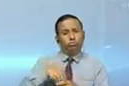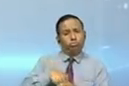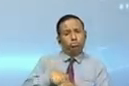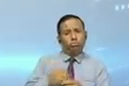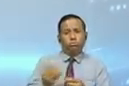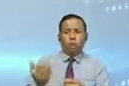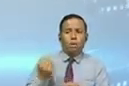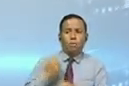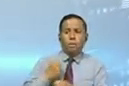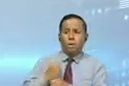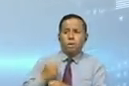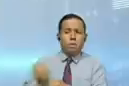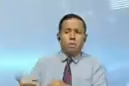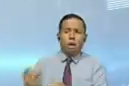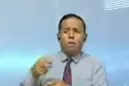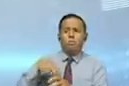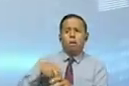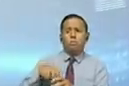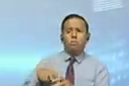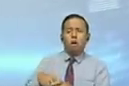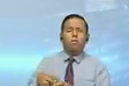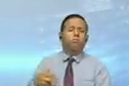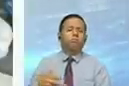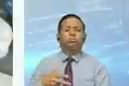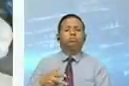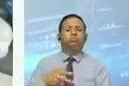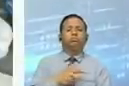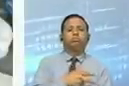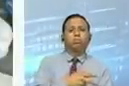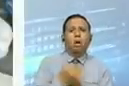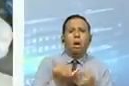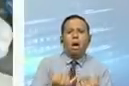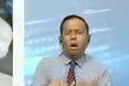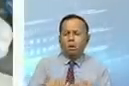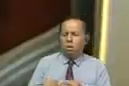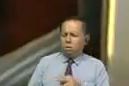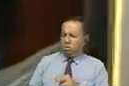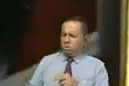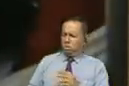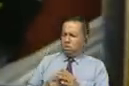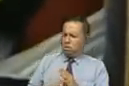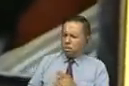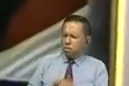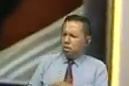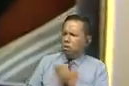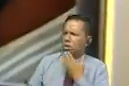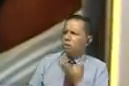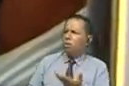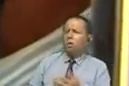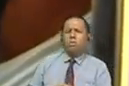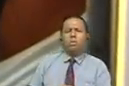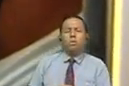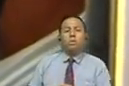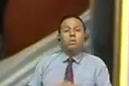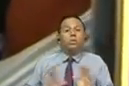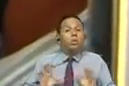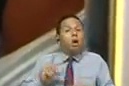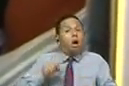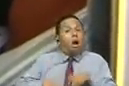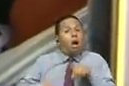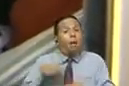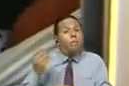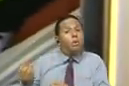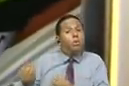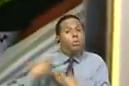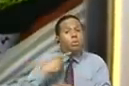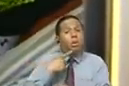tarde. En esa ocasión no llevaba pasajeros, sino los dos cadáveres. Los han sacado de ahí adentro, dice un amigo que los han sacado para